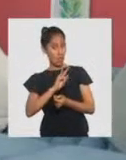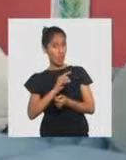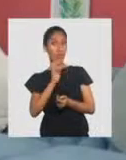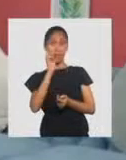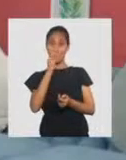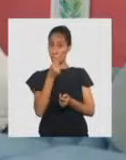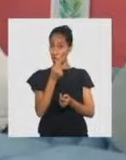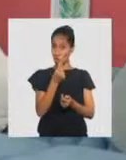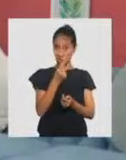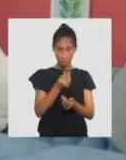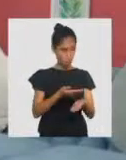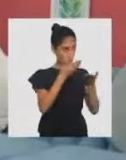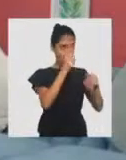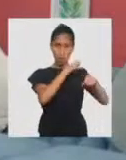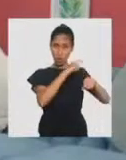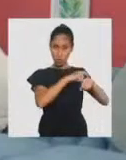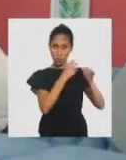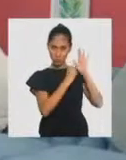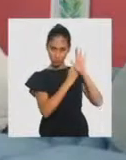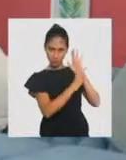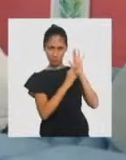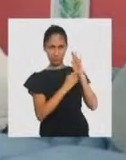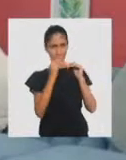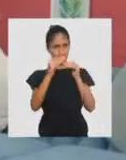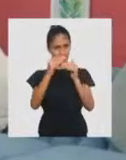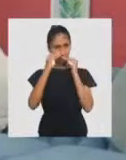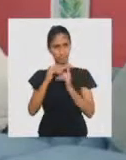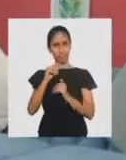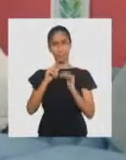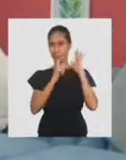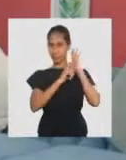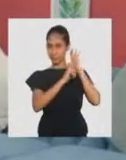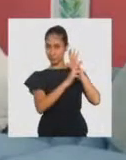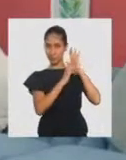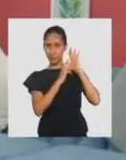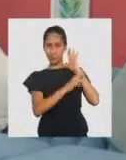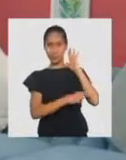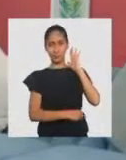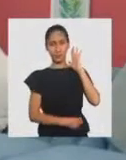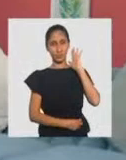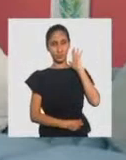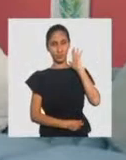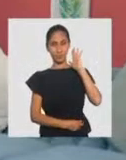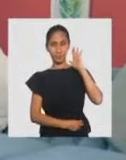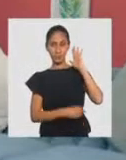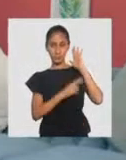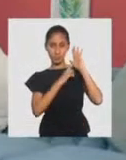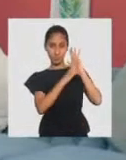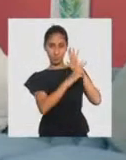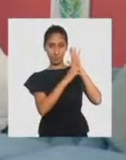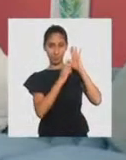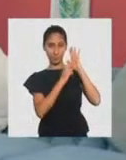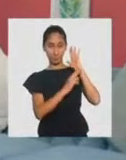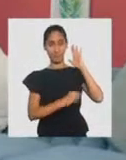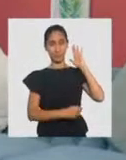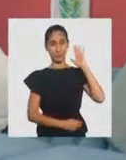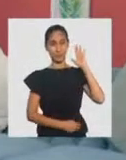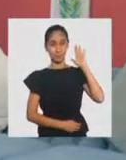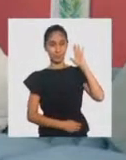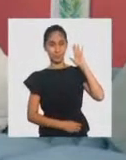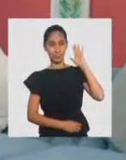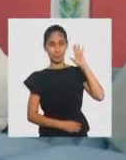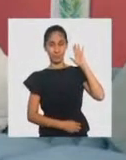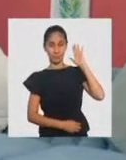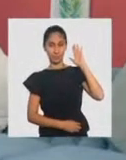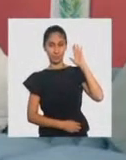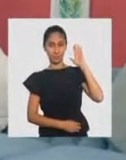Por ello, se expresa generalmente como un tanto por ciento. Tasas equivalentes. 2 o más tasas periódicas de interés son